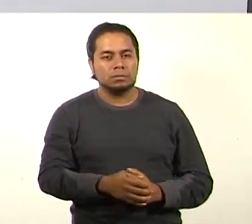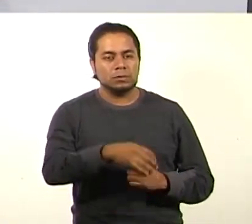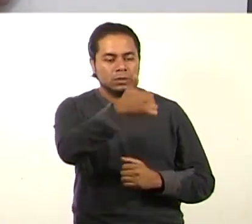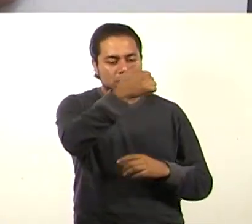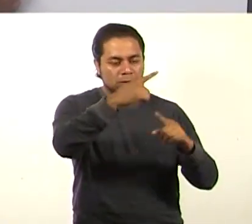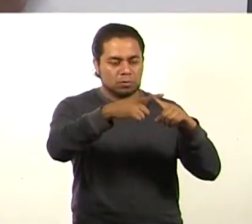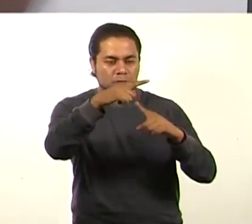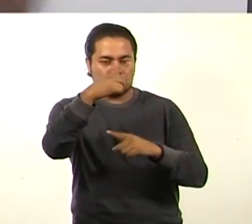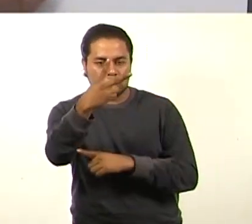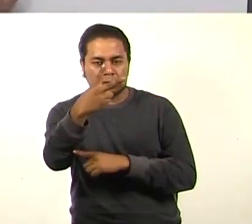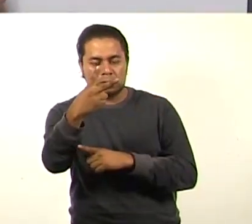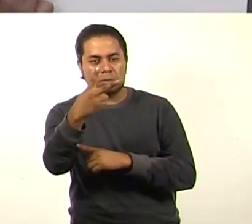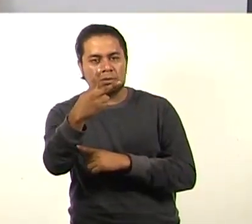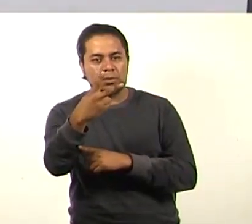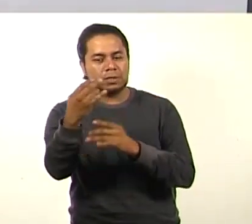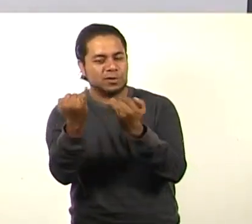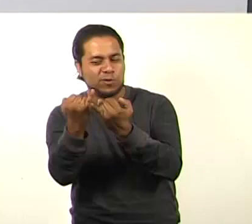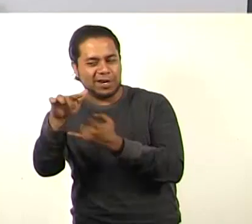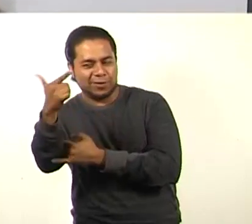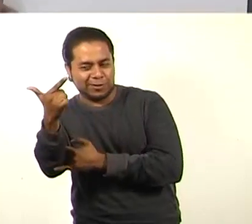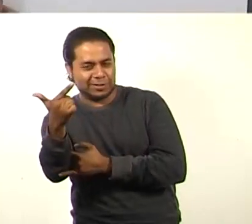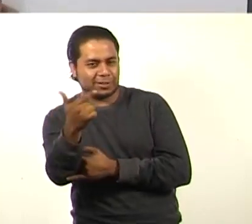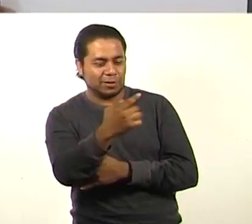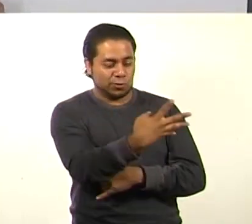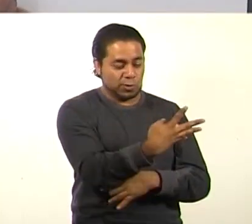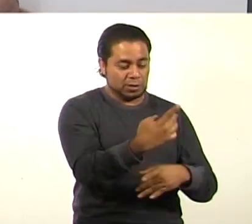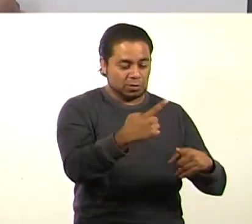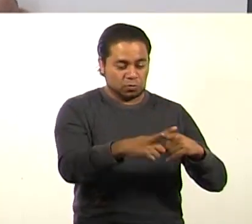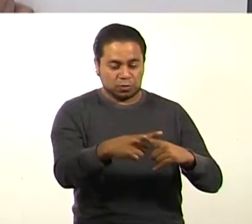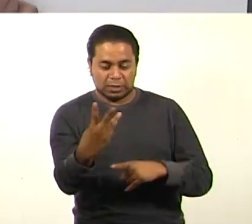por 2, 12. 4 por 3,